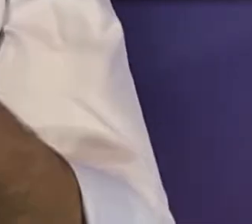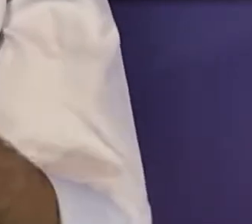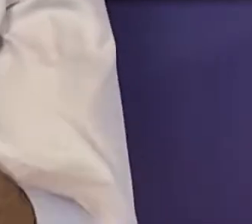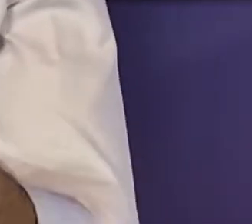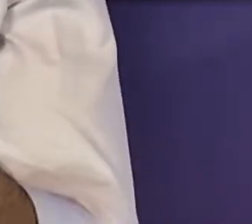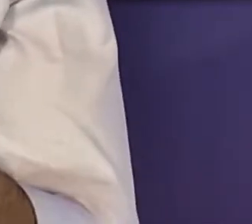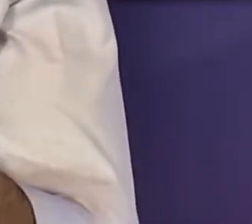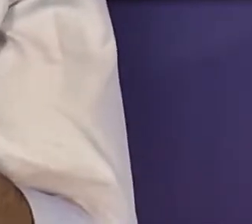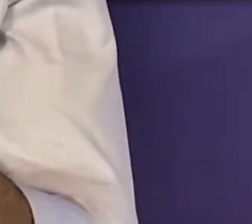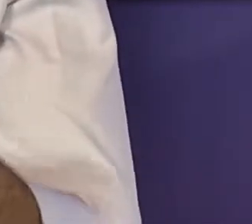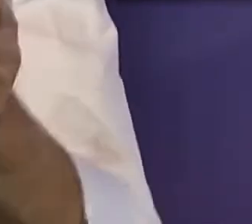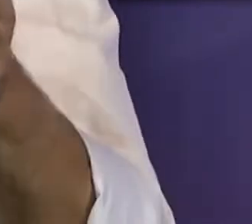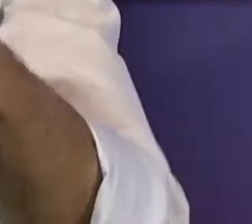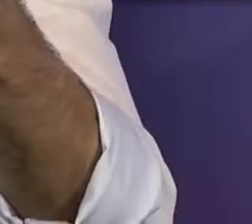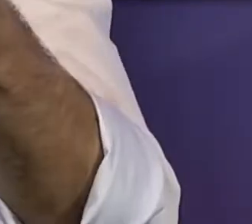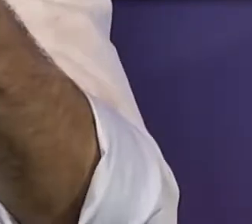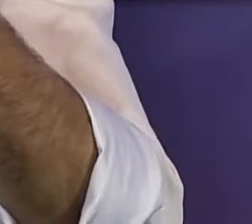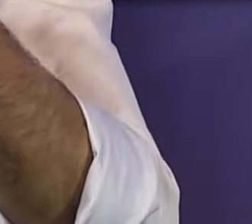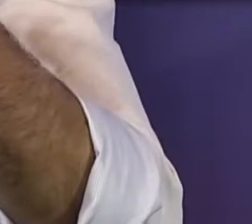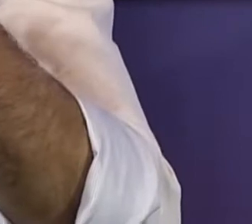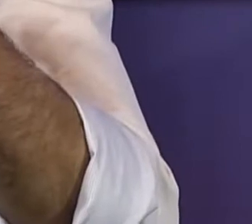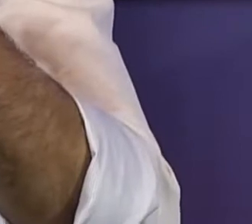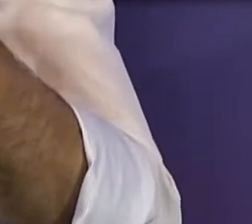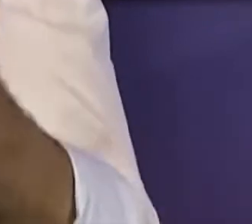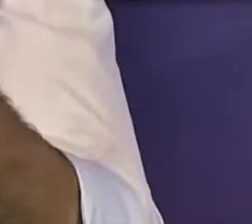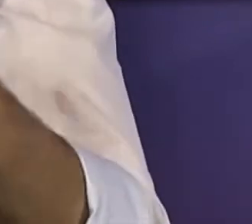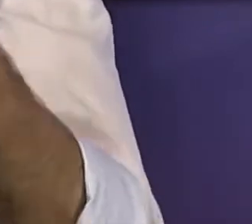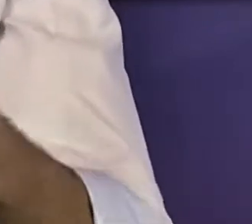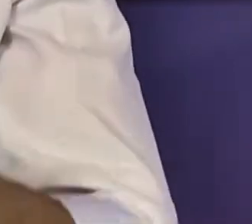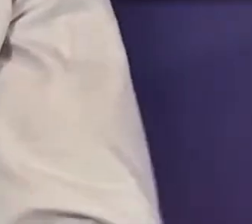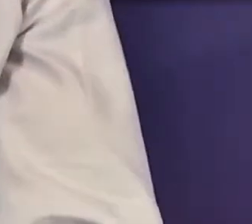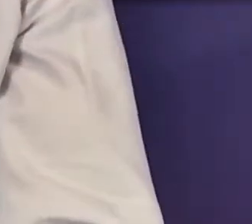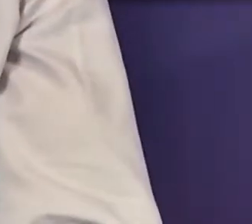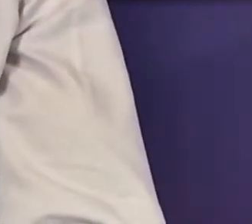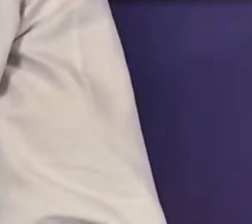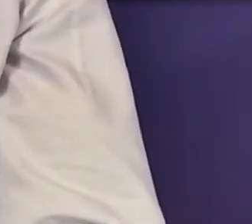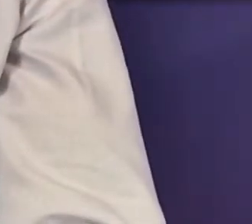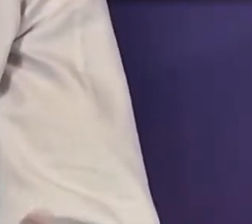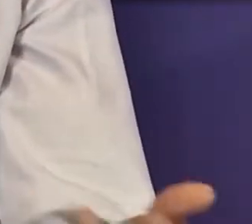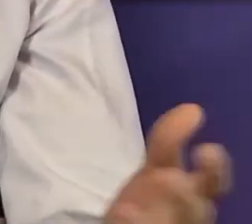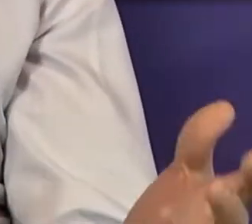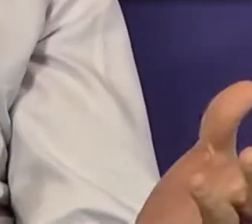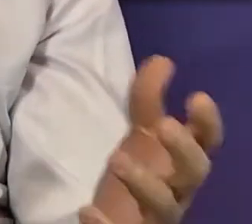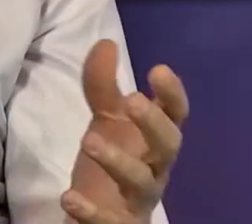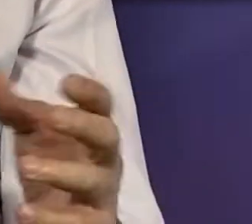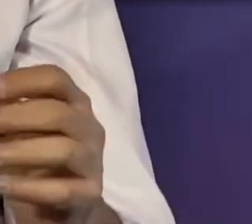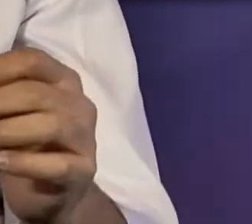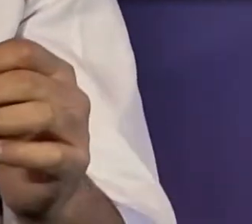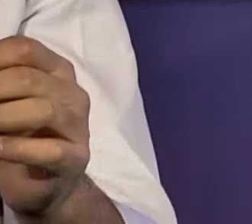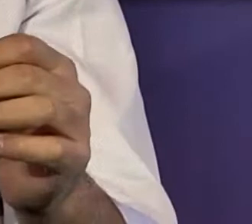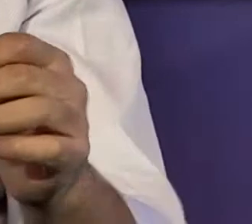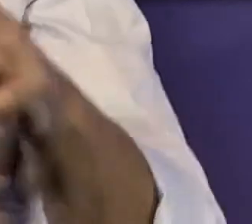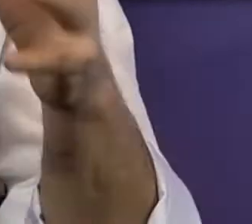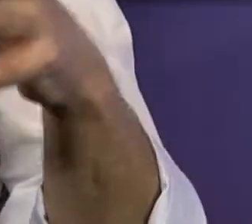primer lugar para facilitar el acceso a la información y el acceso a la atención médica